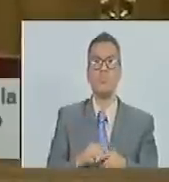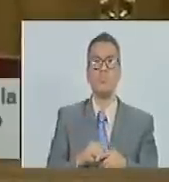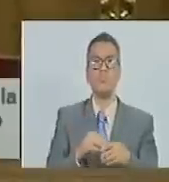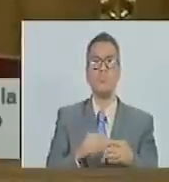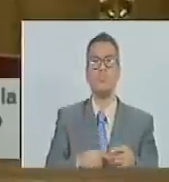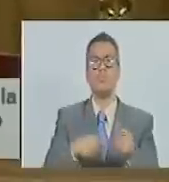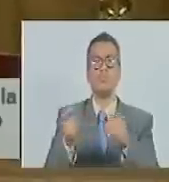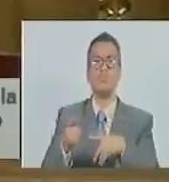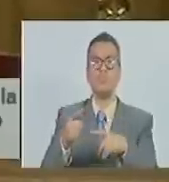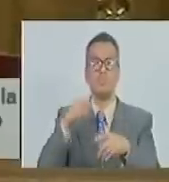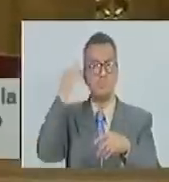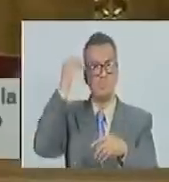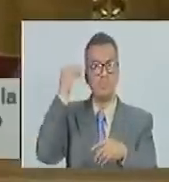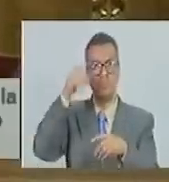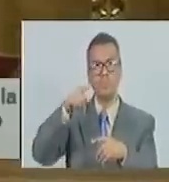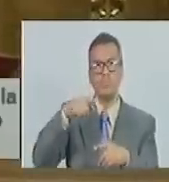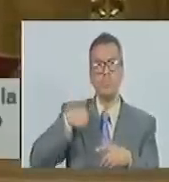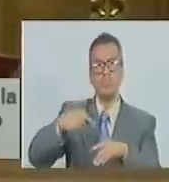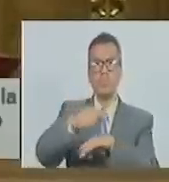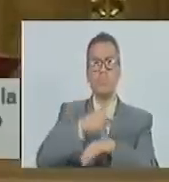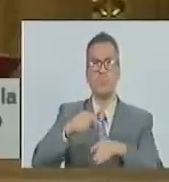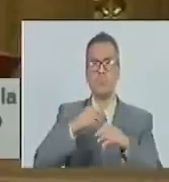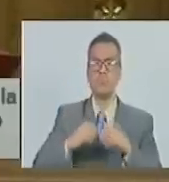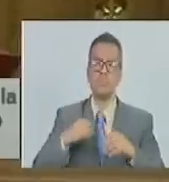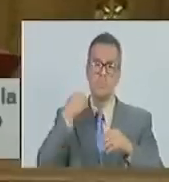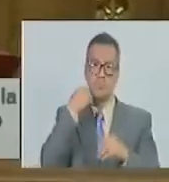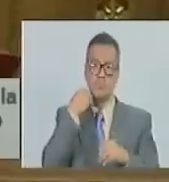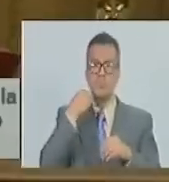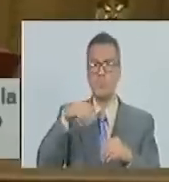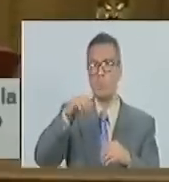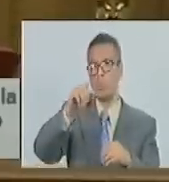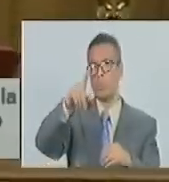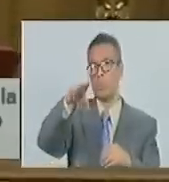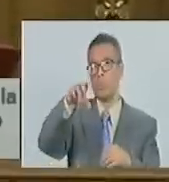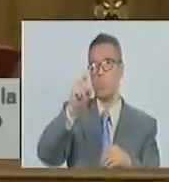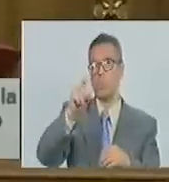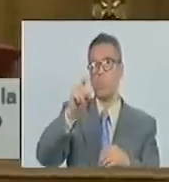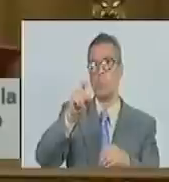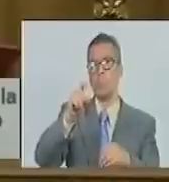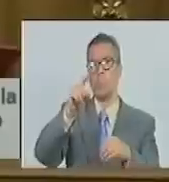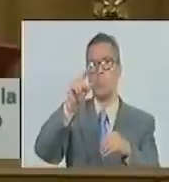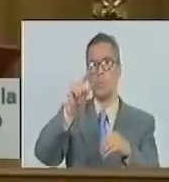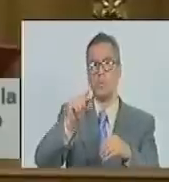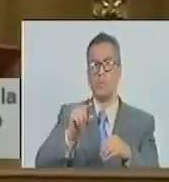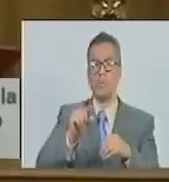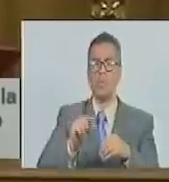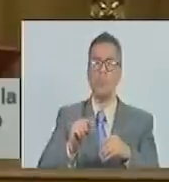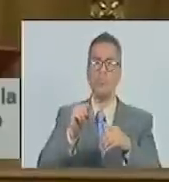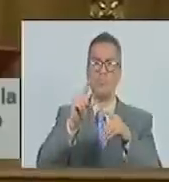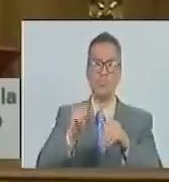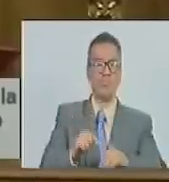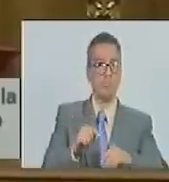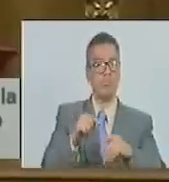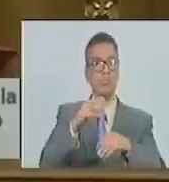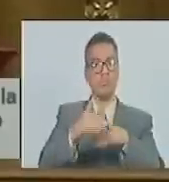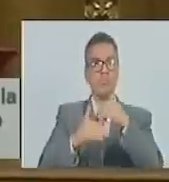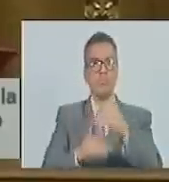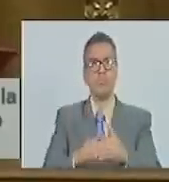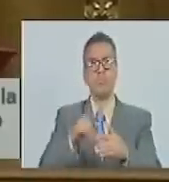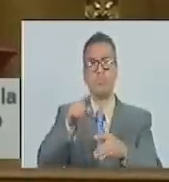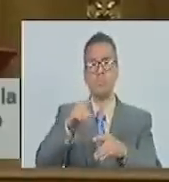del Estado. Considerando que el estado de salud del diplomático Alex Saab se ha deteriorado considerablemente desde